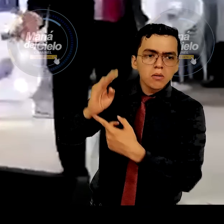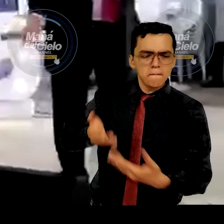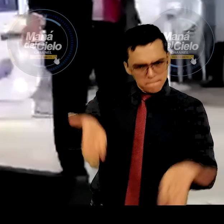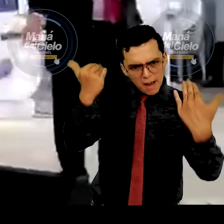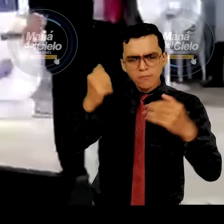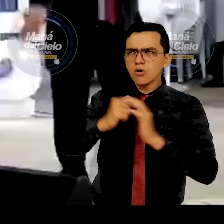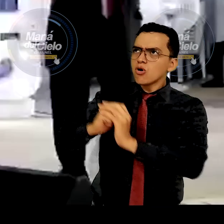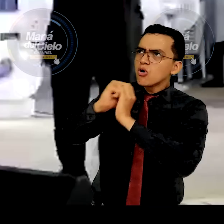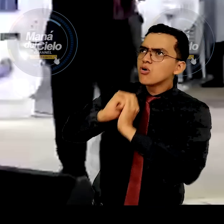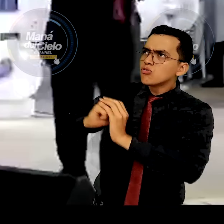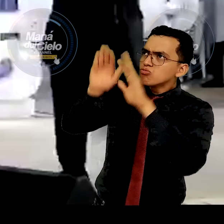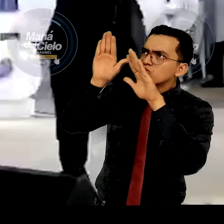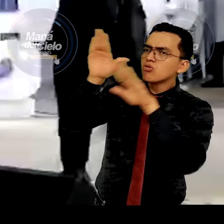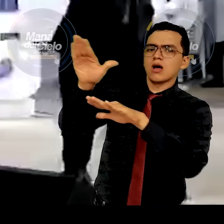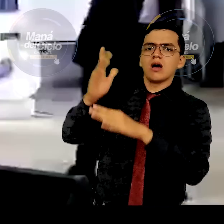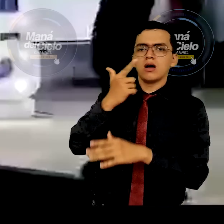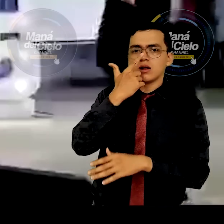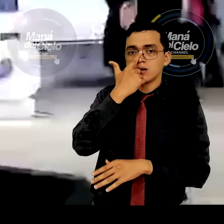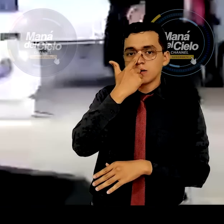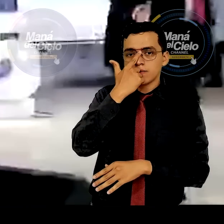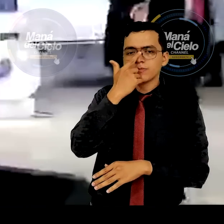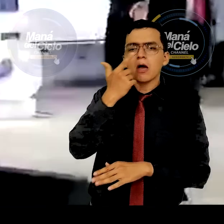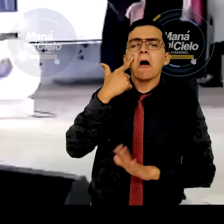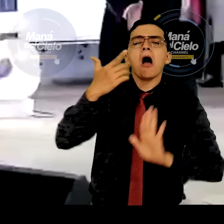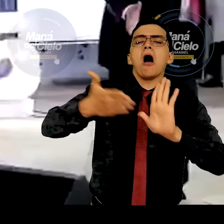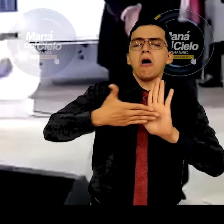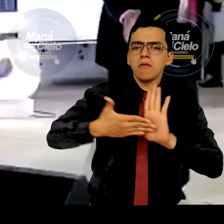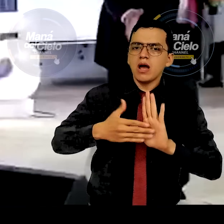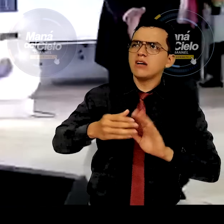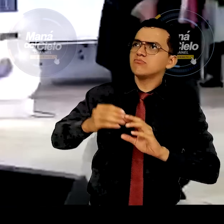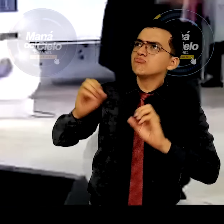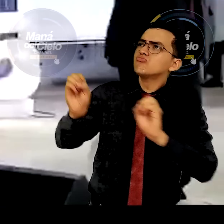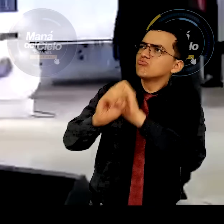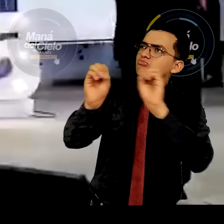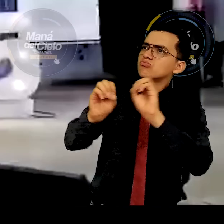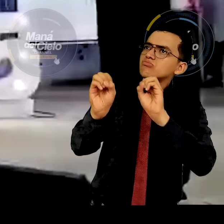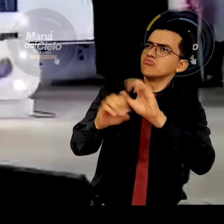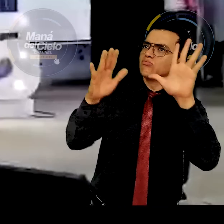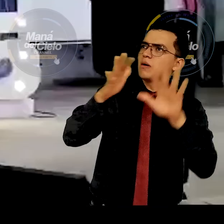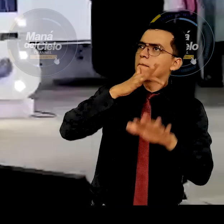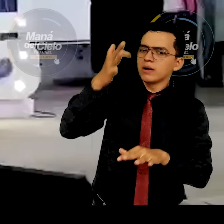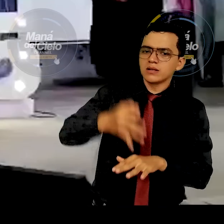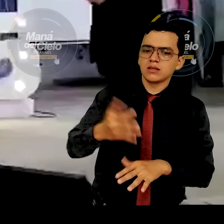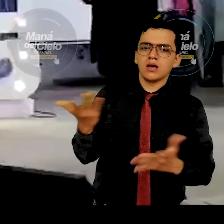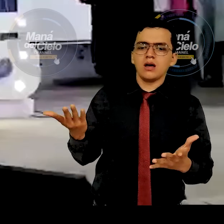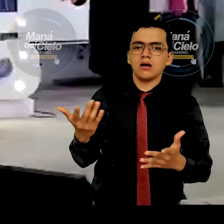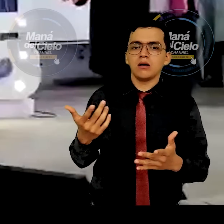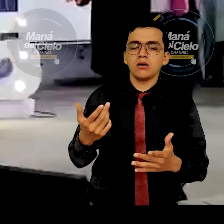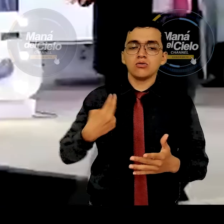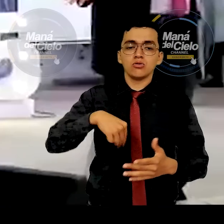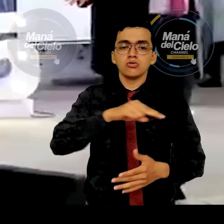plantados, creyendo en Dios que ya no obra. Y sin hacer nada. No.